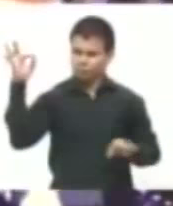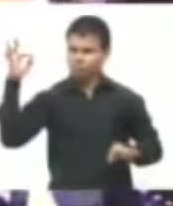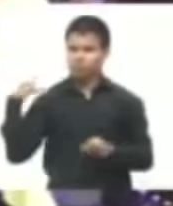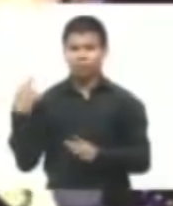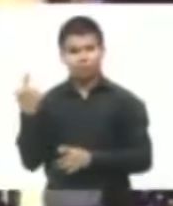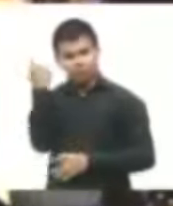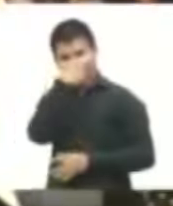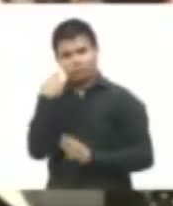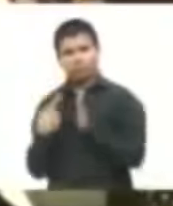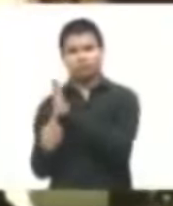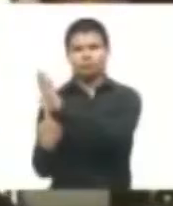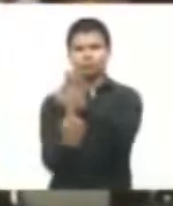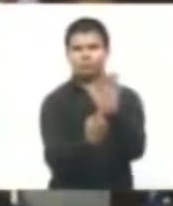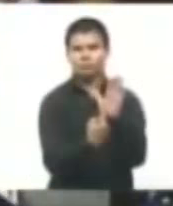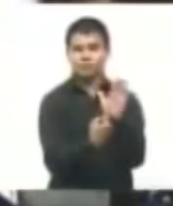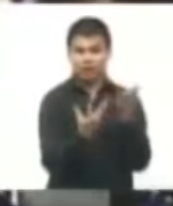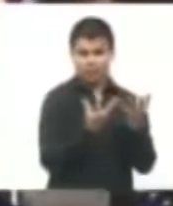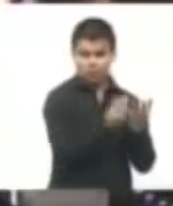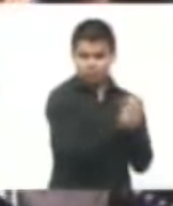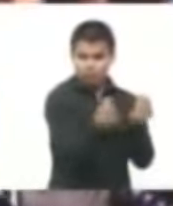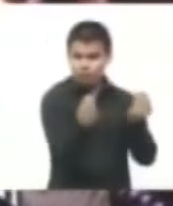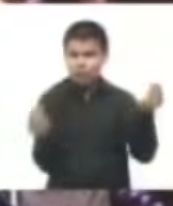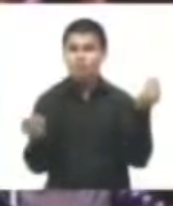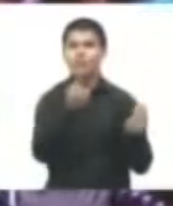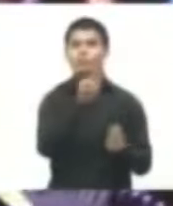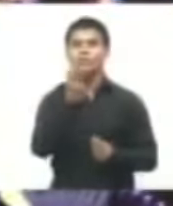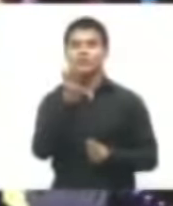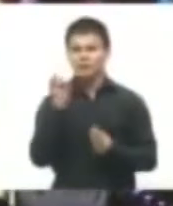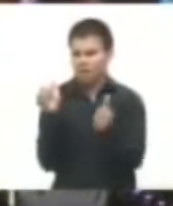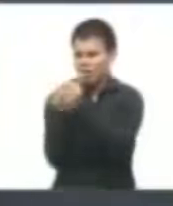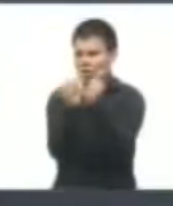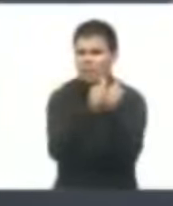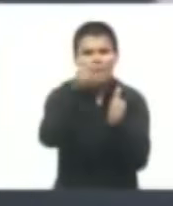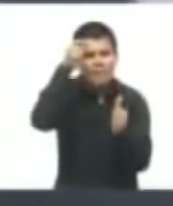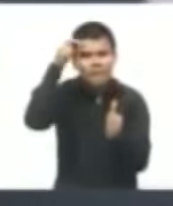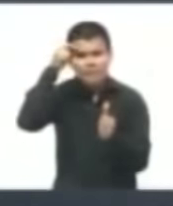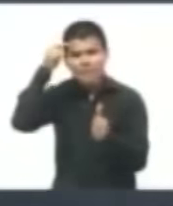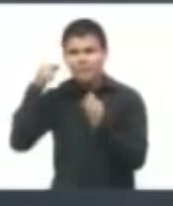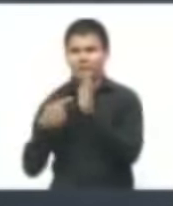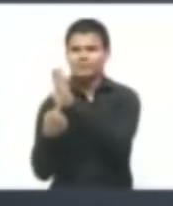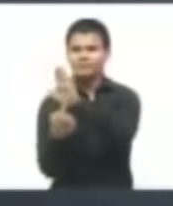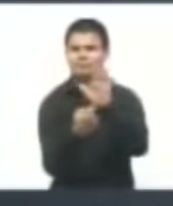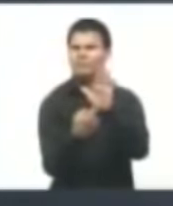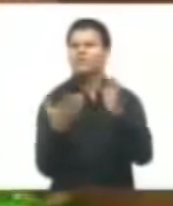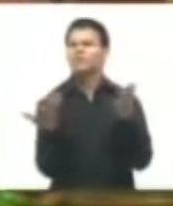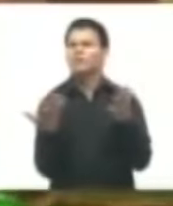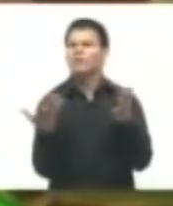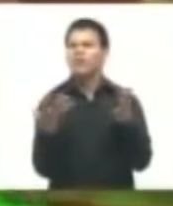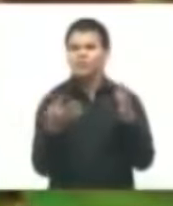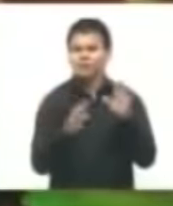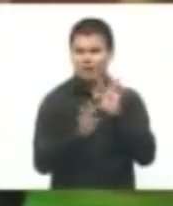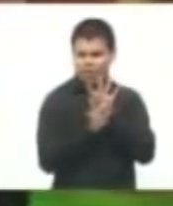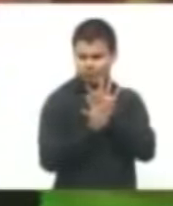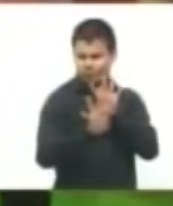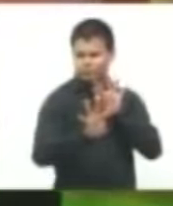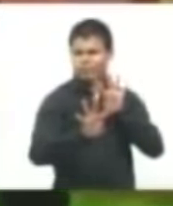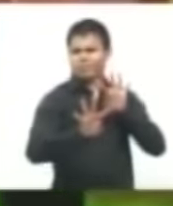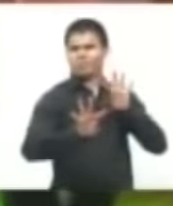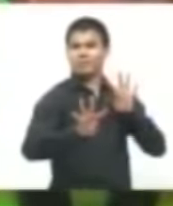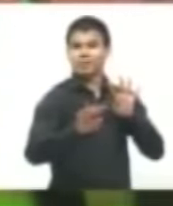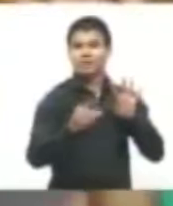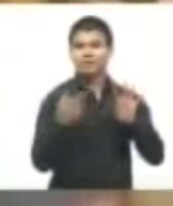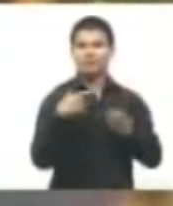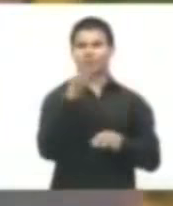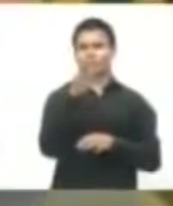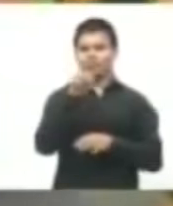la actualidad. 13 grupos folclóricos estarán acompañando a los Reyes durante el show. La escena musical correrá por cuenta de Martín Elías, Toto la